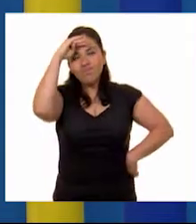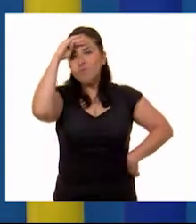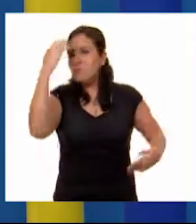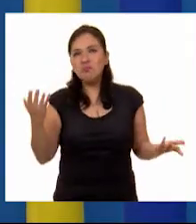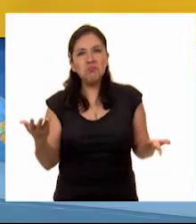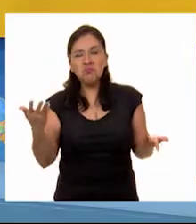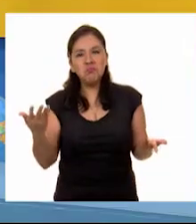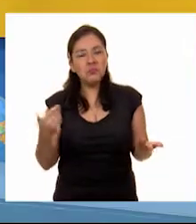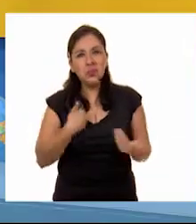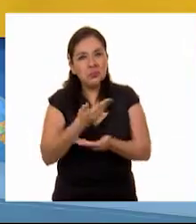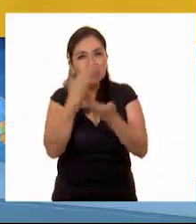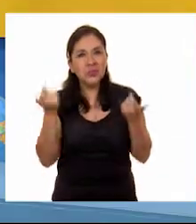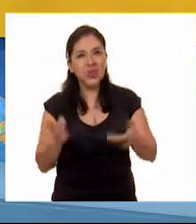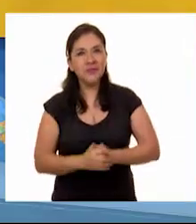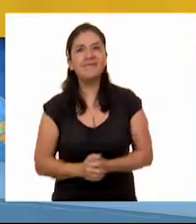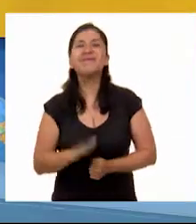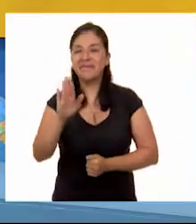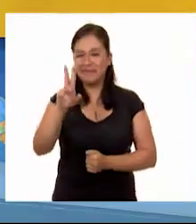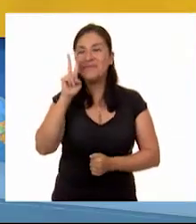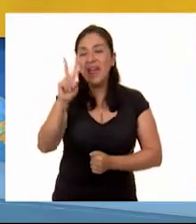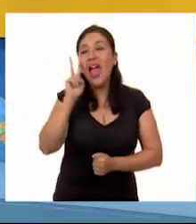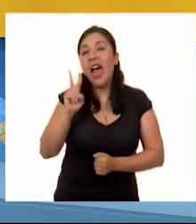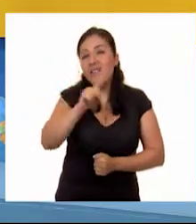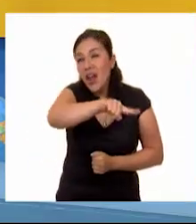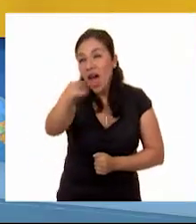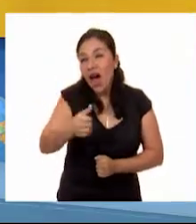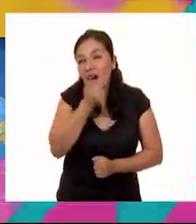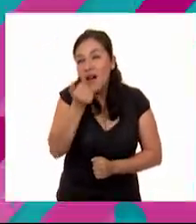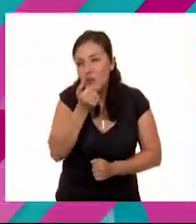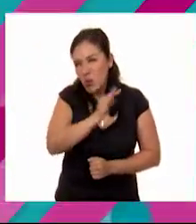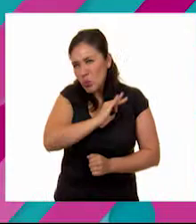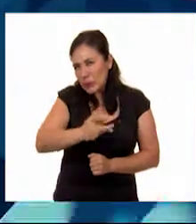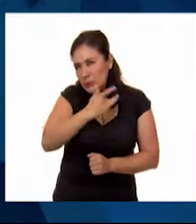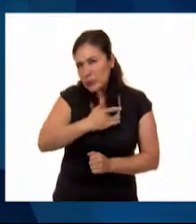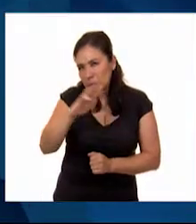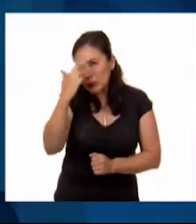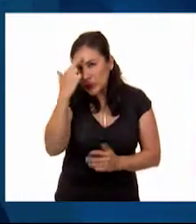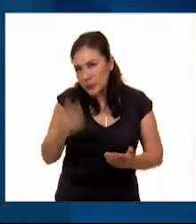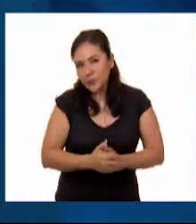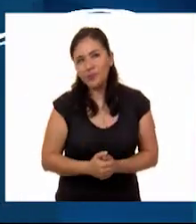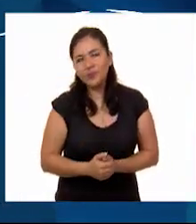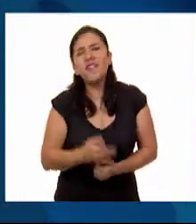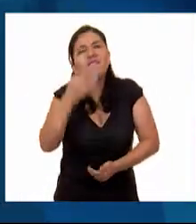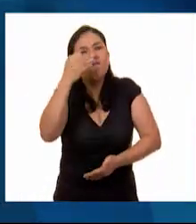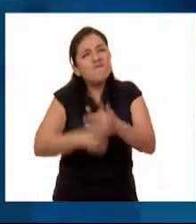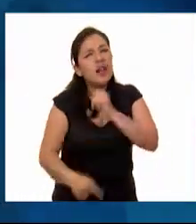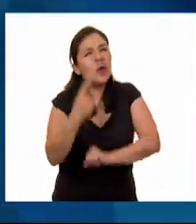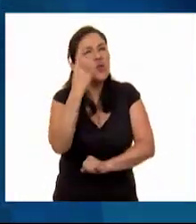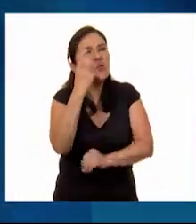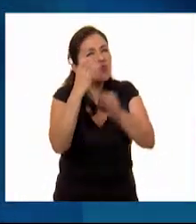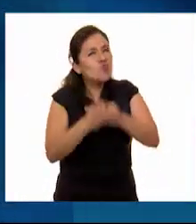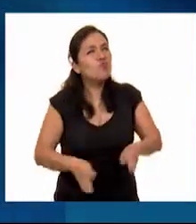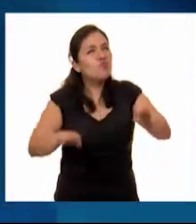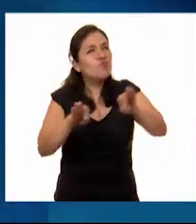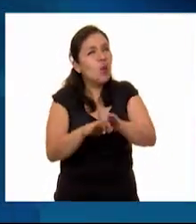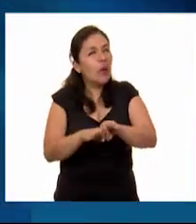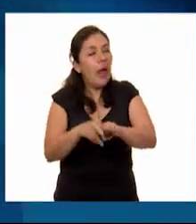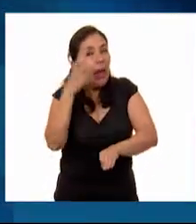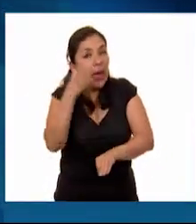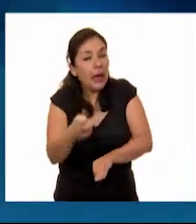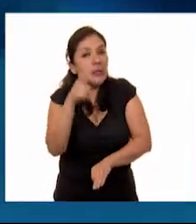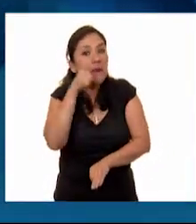No, la verdad no. Veamos si nuestros alumnos en casa pueden recordarlo. ¿Qué hecho falta en nuestra línea del tiempo que nos